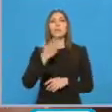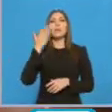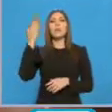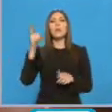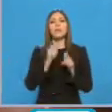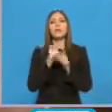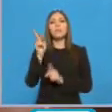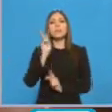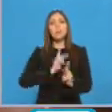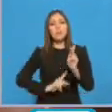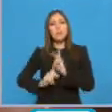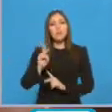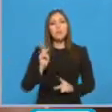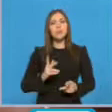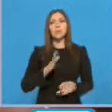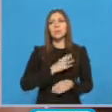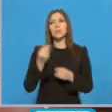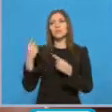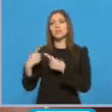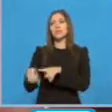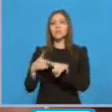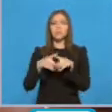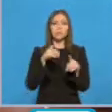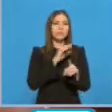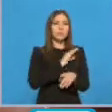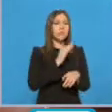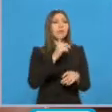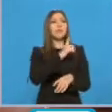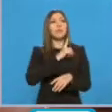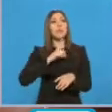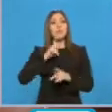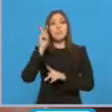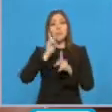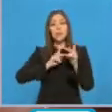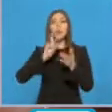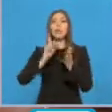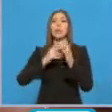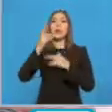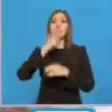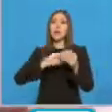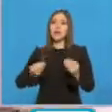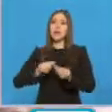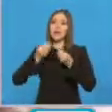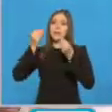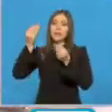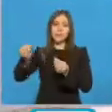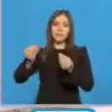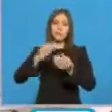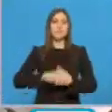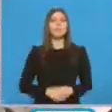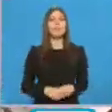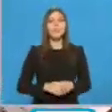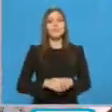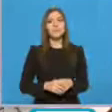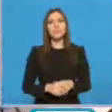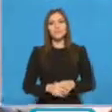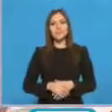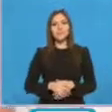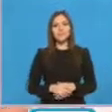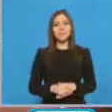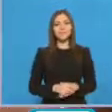los libros prestados, hay muchísimo Pero de hay que dónde regresarlos también. conseguir. Bueno, mucho que luego te contaré. Ya, yo sé.